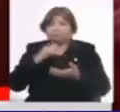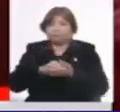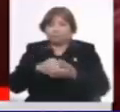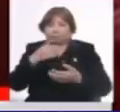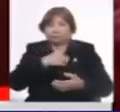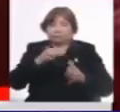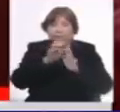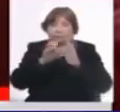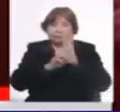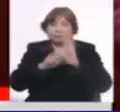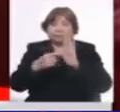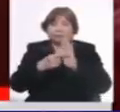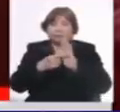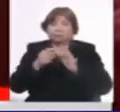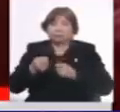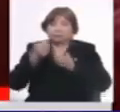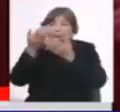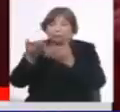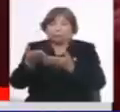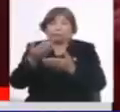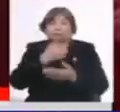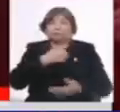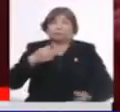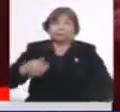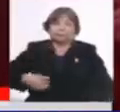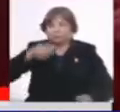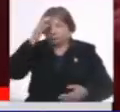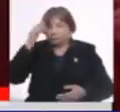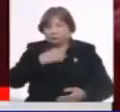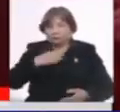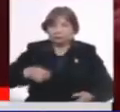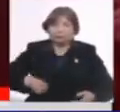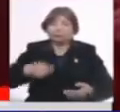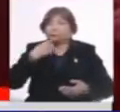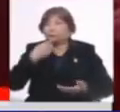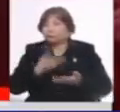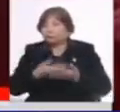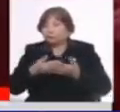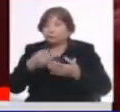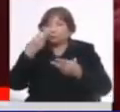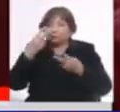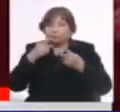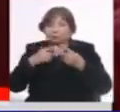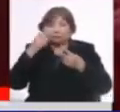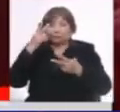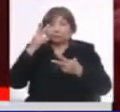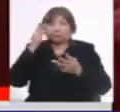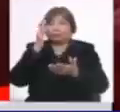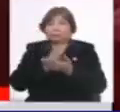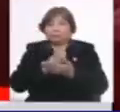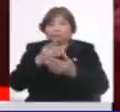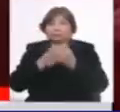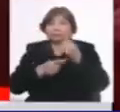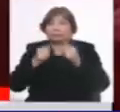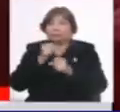la Constitución de la República le confiere al Ejecutivo. O sea que con dos denegativas de confianza,